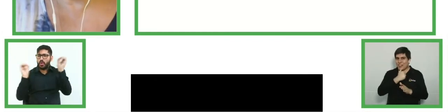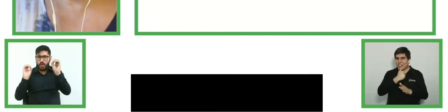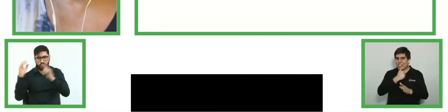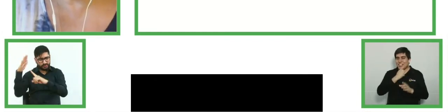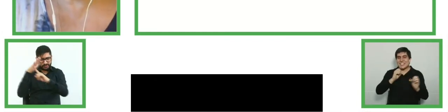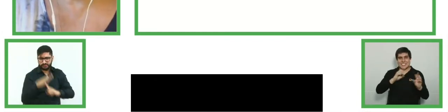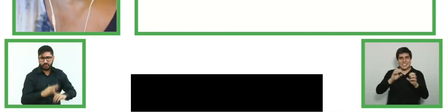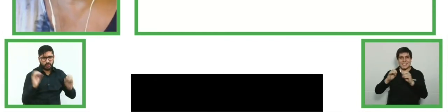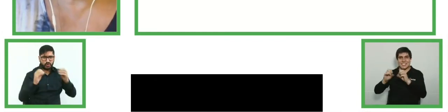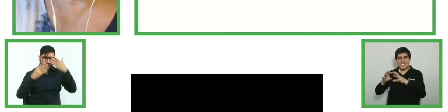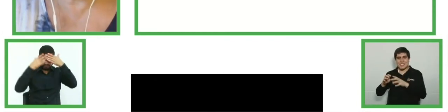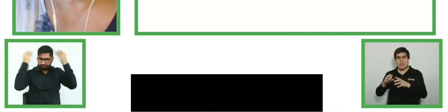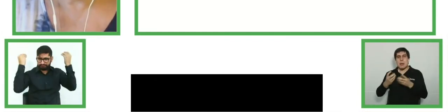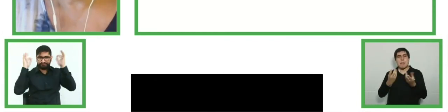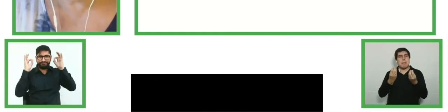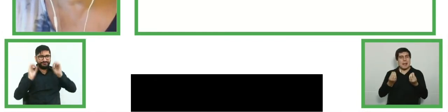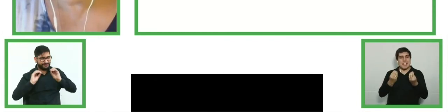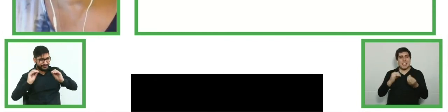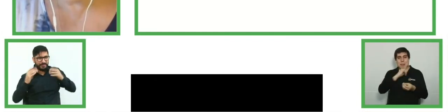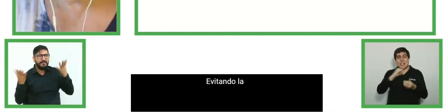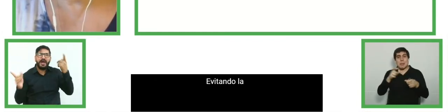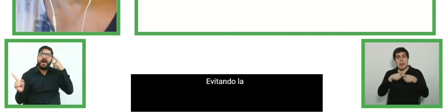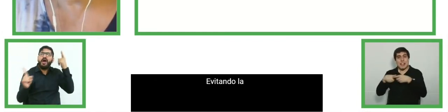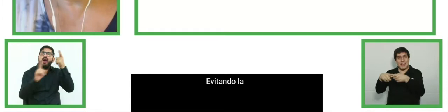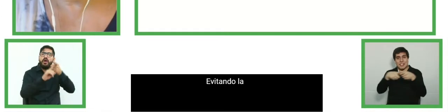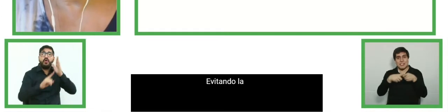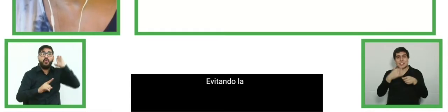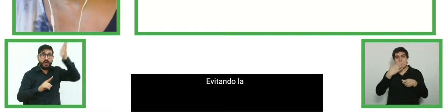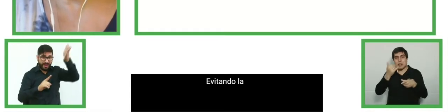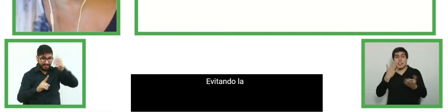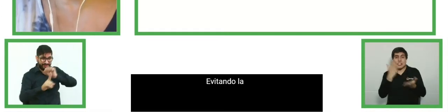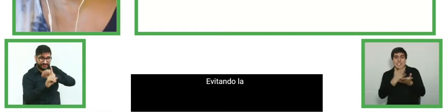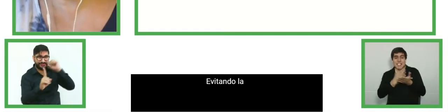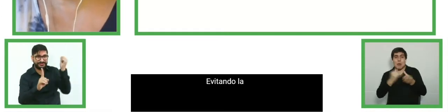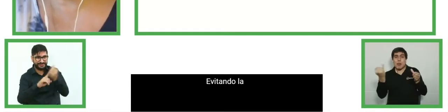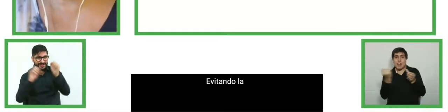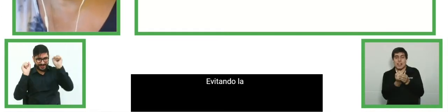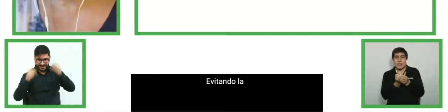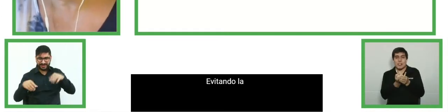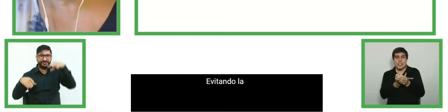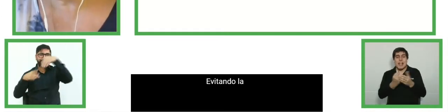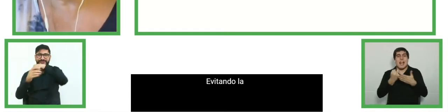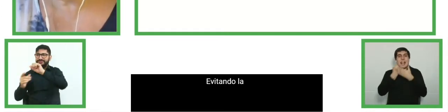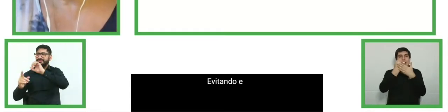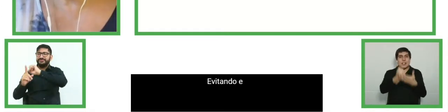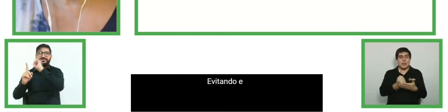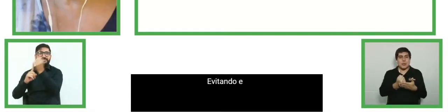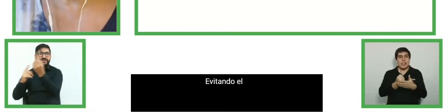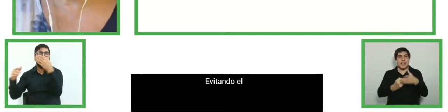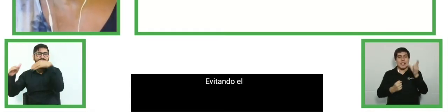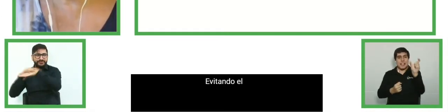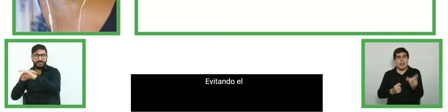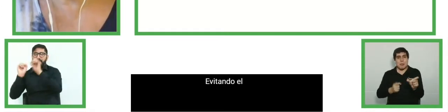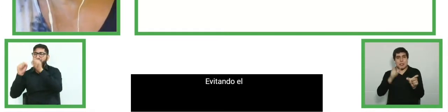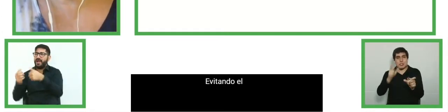humano y social que otro. La escuela inclusiva amplía la conciencia ciudadana y compromete a las nuevas generaciones con